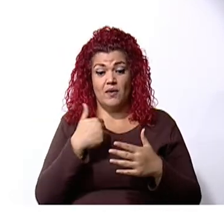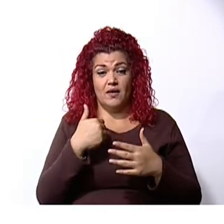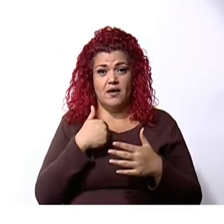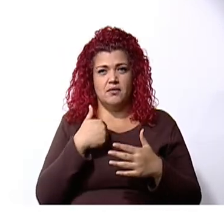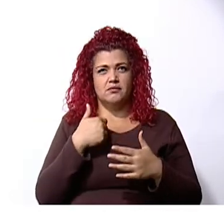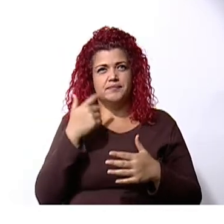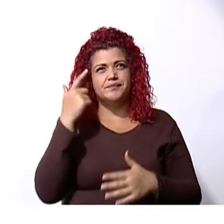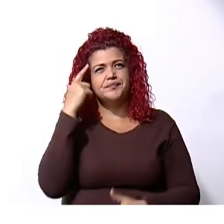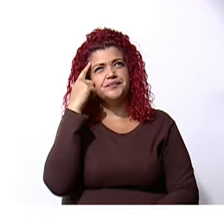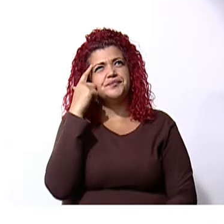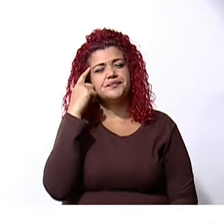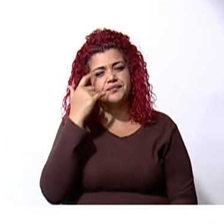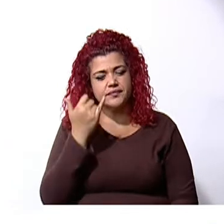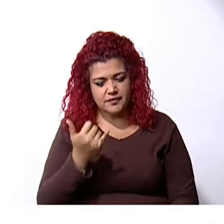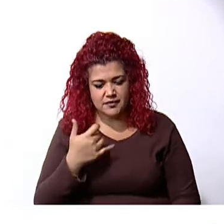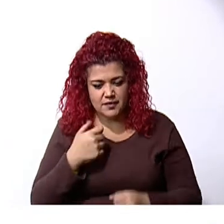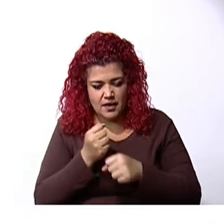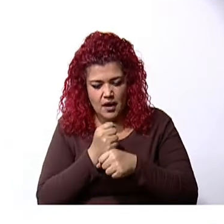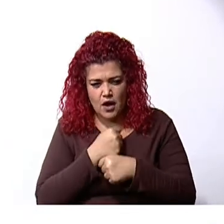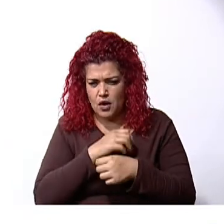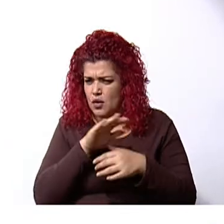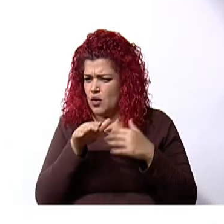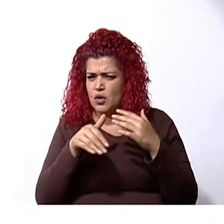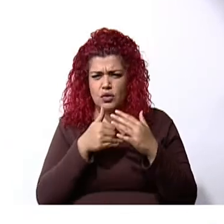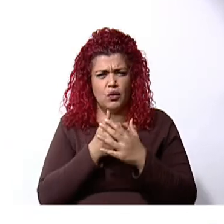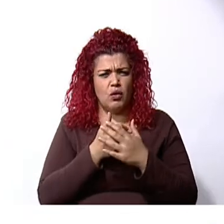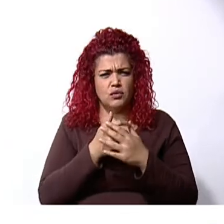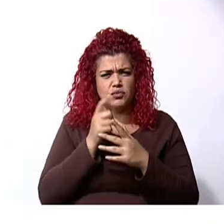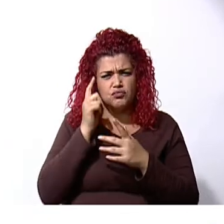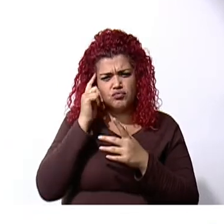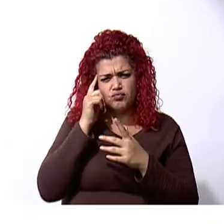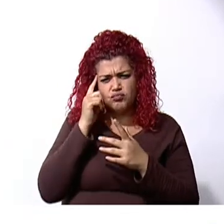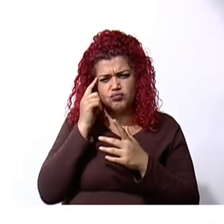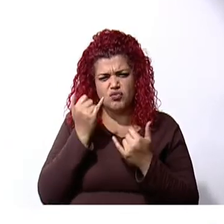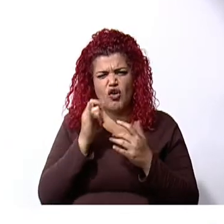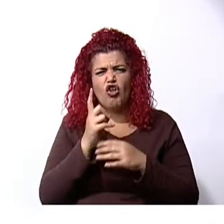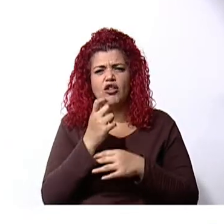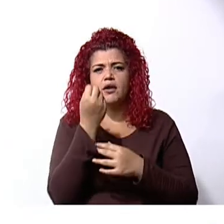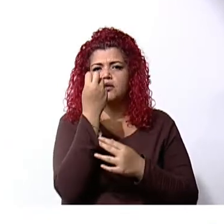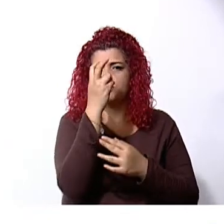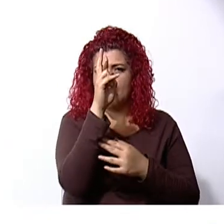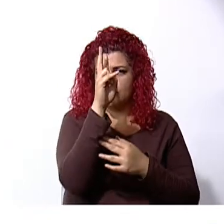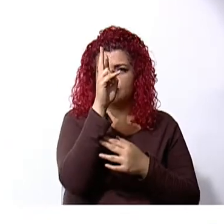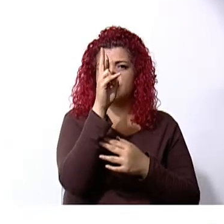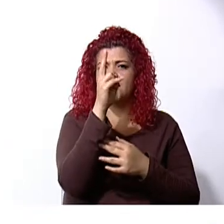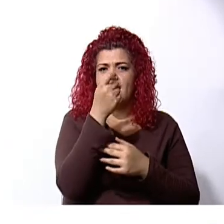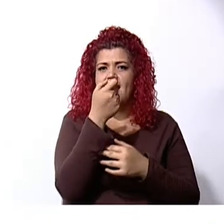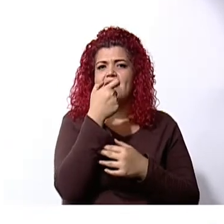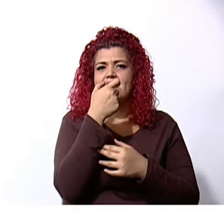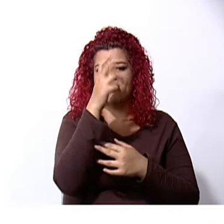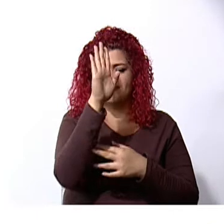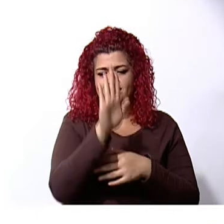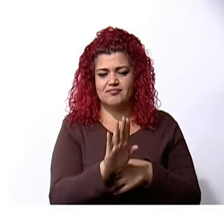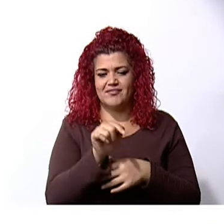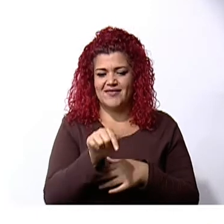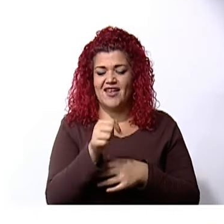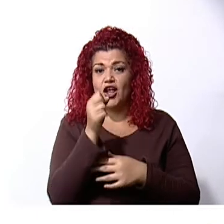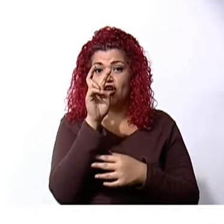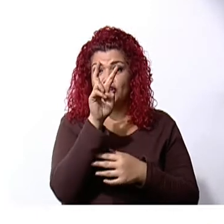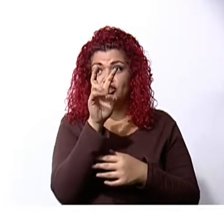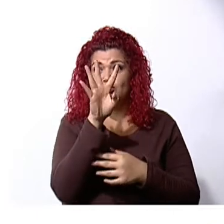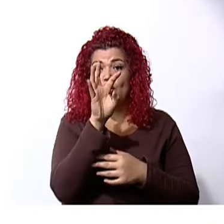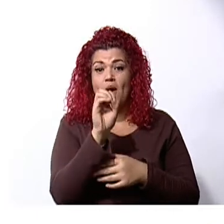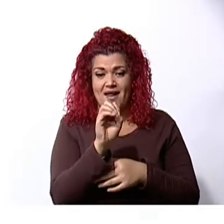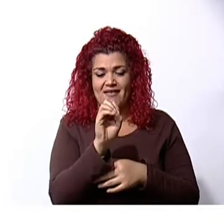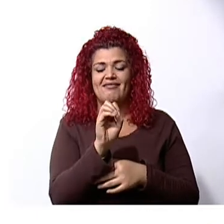presente que hemos realizado todos estos cálculos a partir de 12 galletas y 240 gramos de